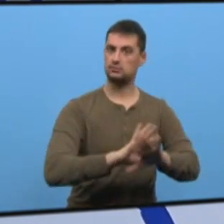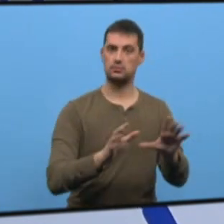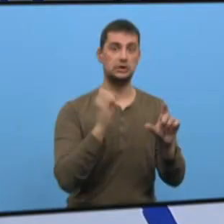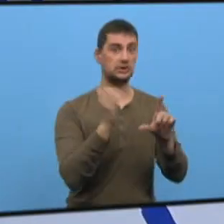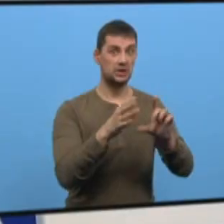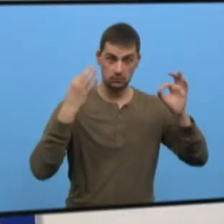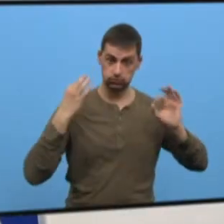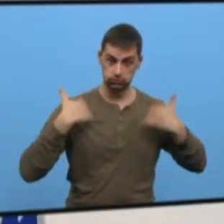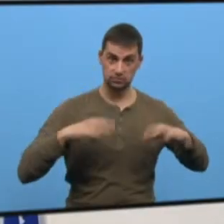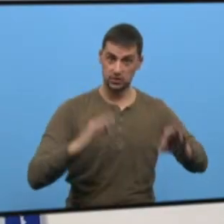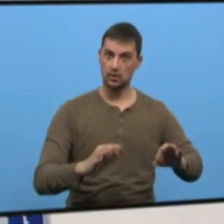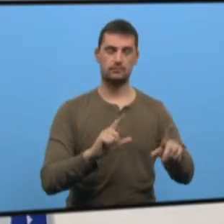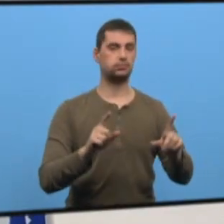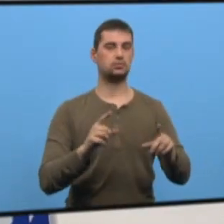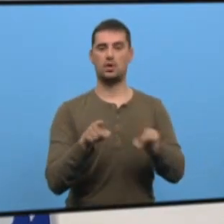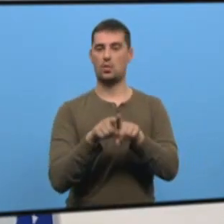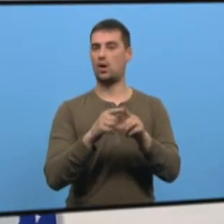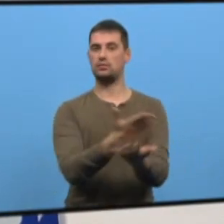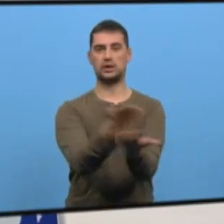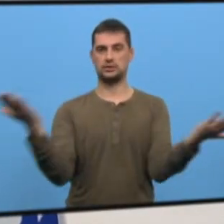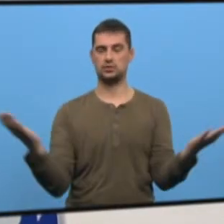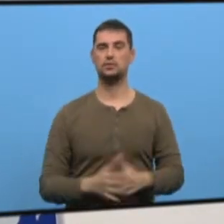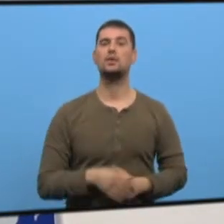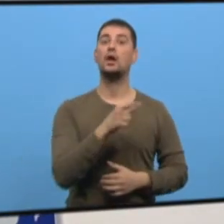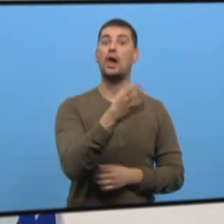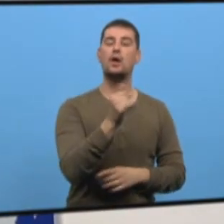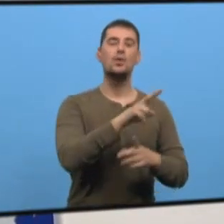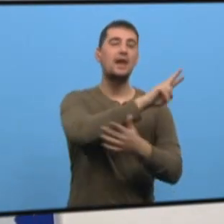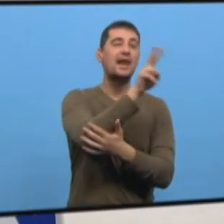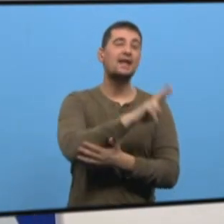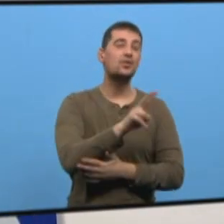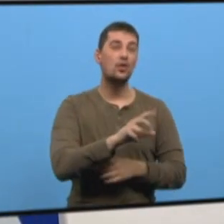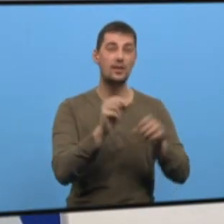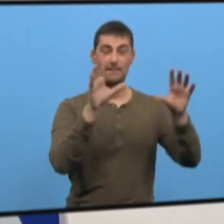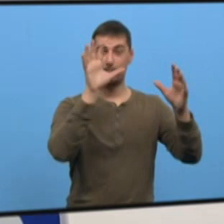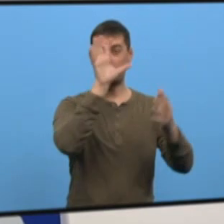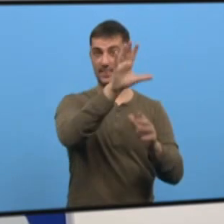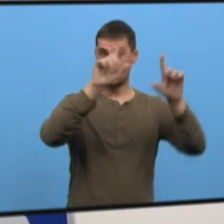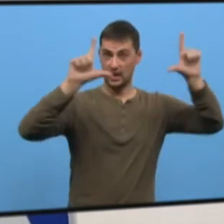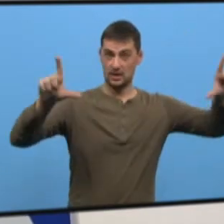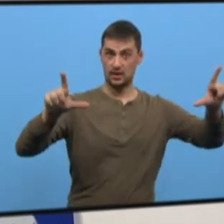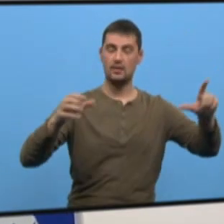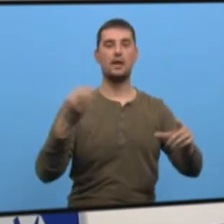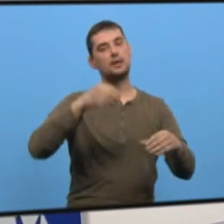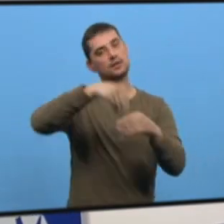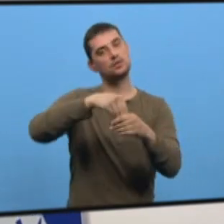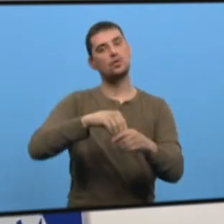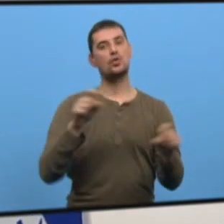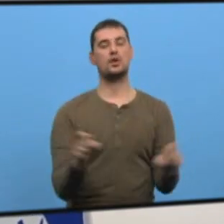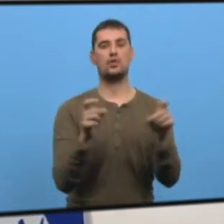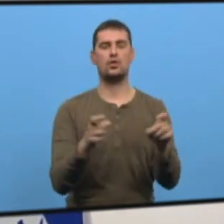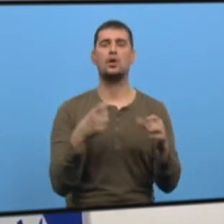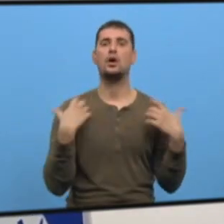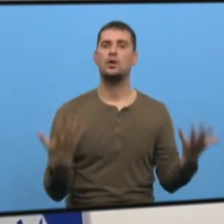es un alumno más hay un lector de pantalla que es un programa quees que no ordenador